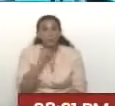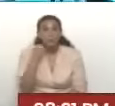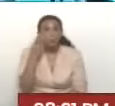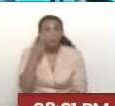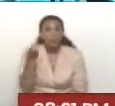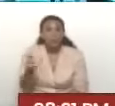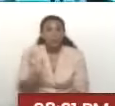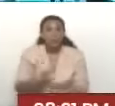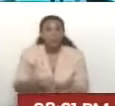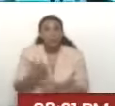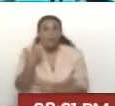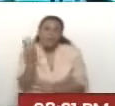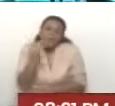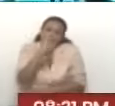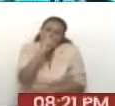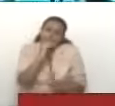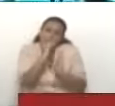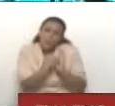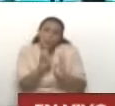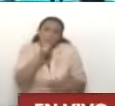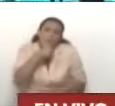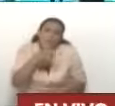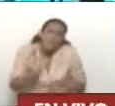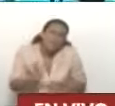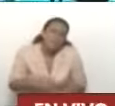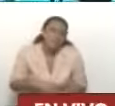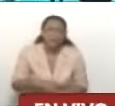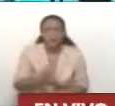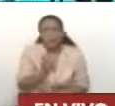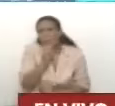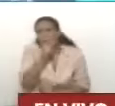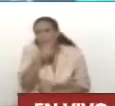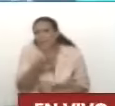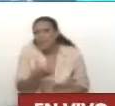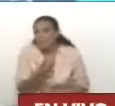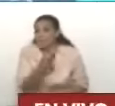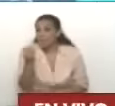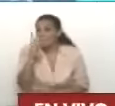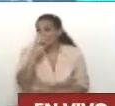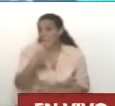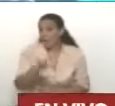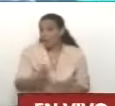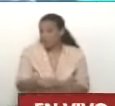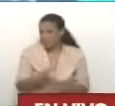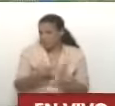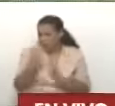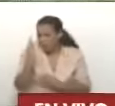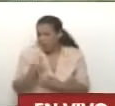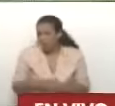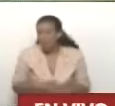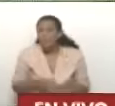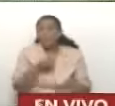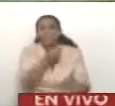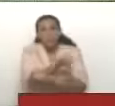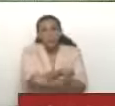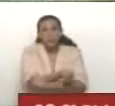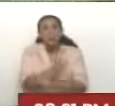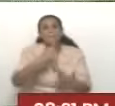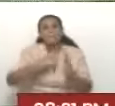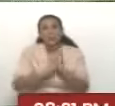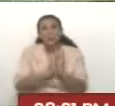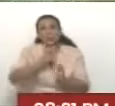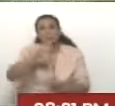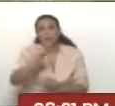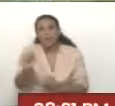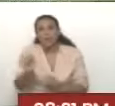44. ¿44? Que aparenta un poquito menos. Mira, sí, parece de 20. ¿Tú te graduaste dónde? En el Seminario Mayor San